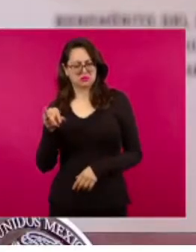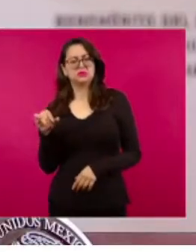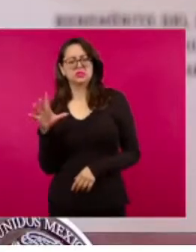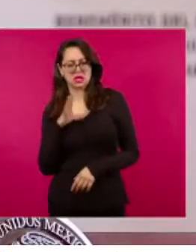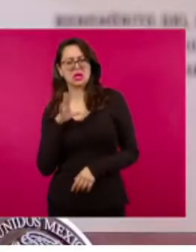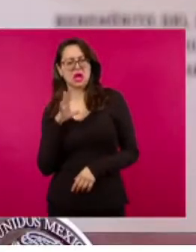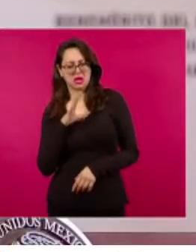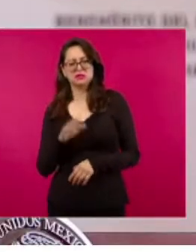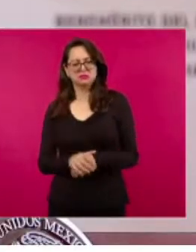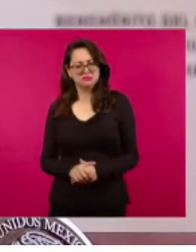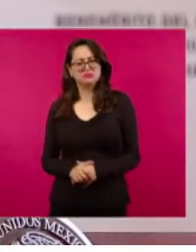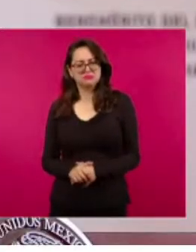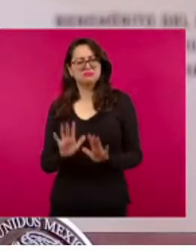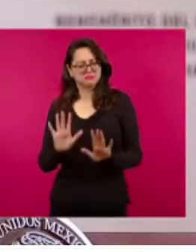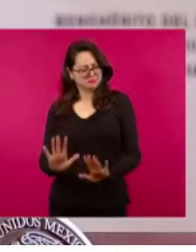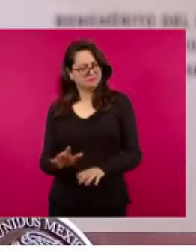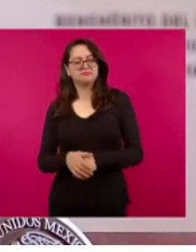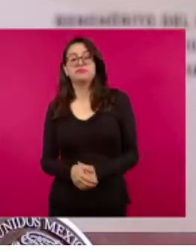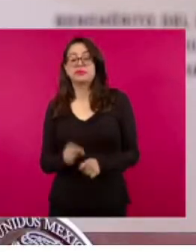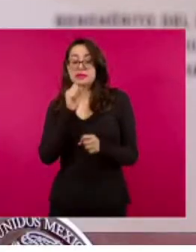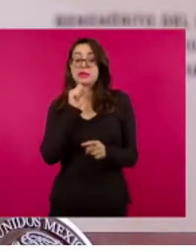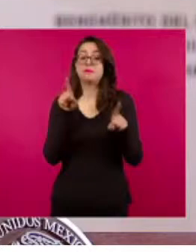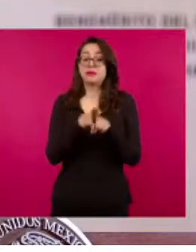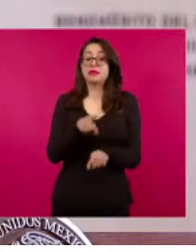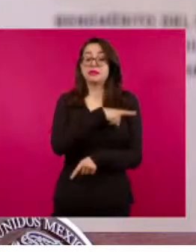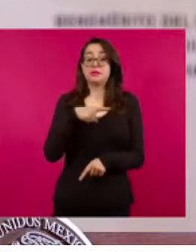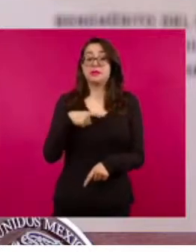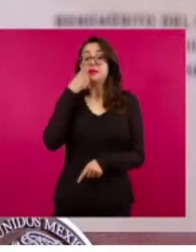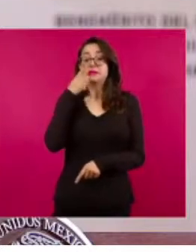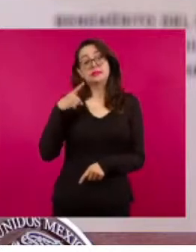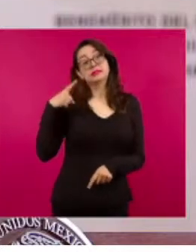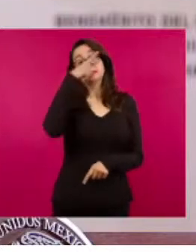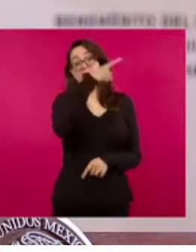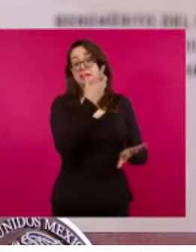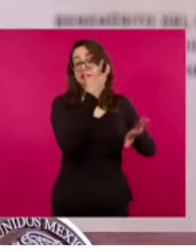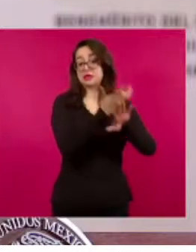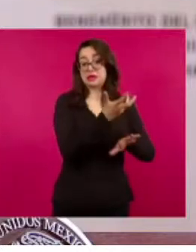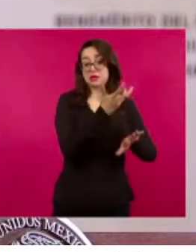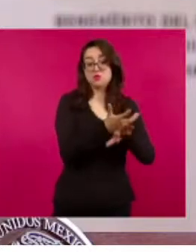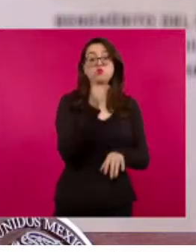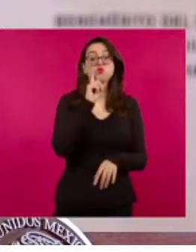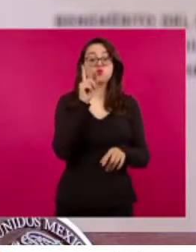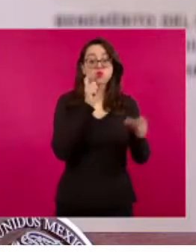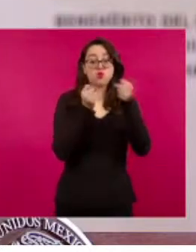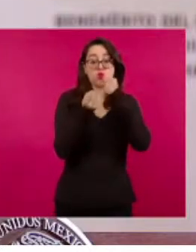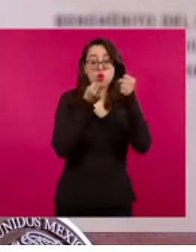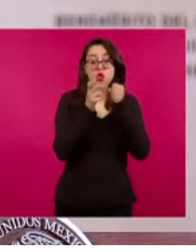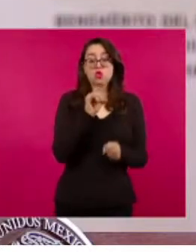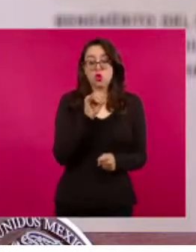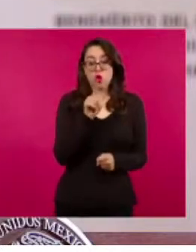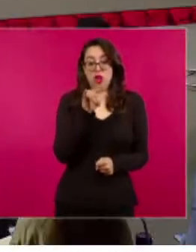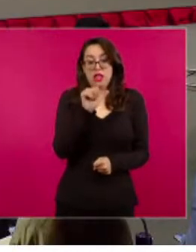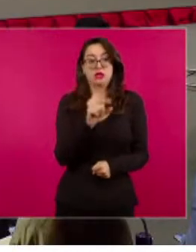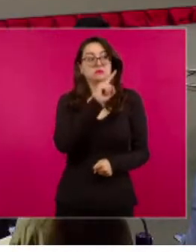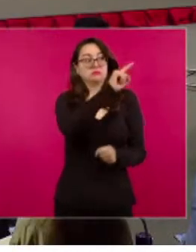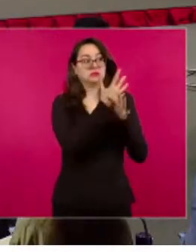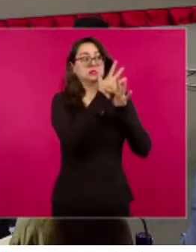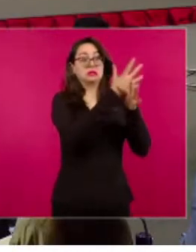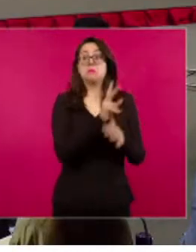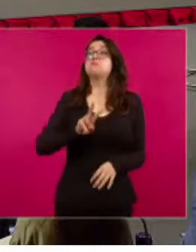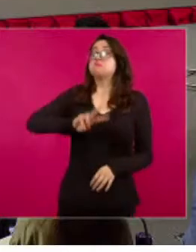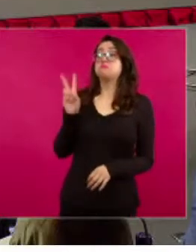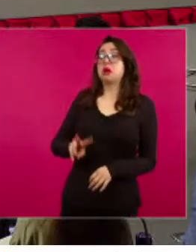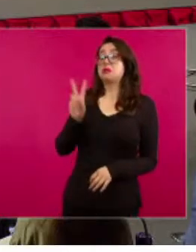periodista estadounidense Dolly Esteves, que ella aportó sus propias listas para corroborar que hay 85 diplomáticos rusos y que